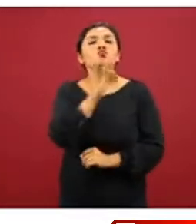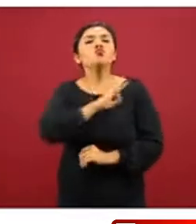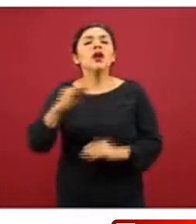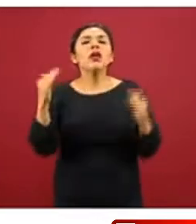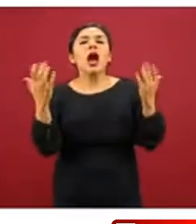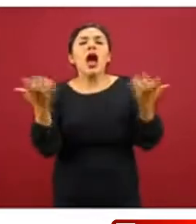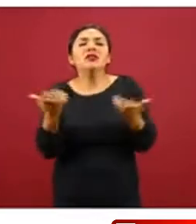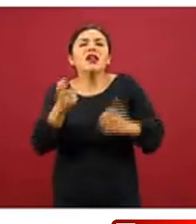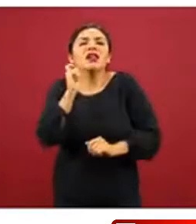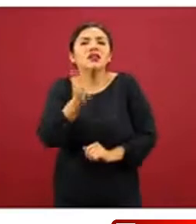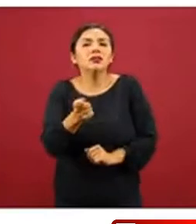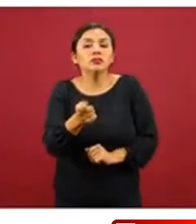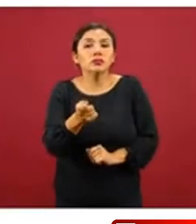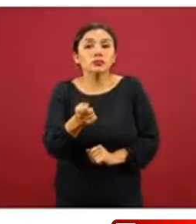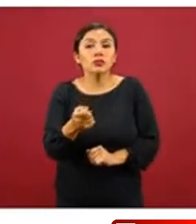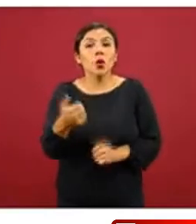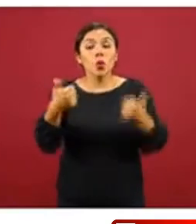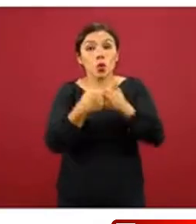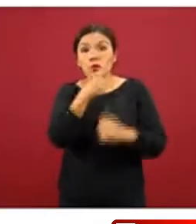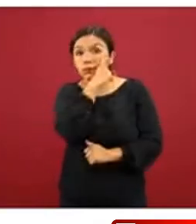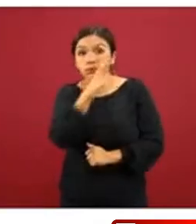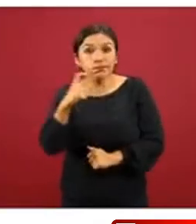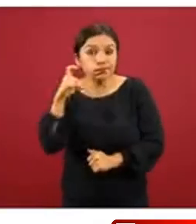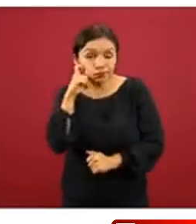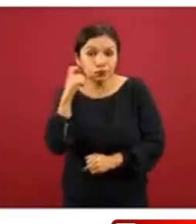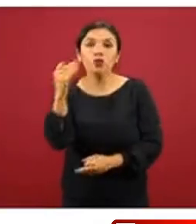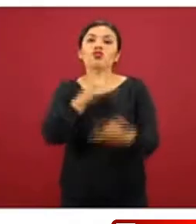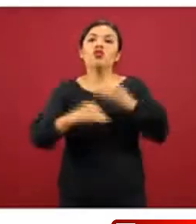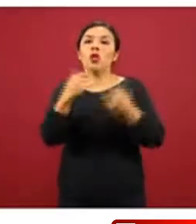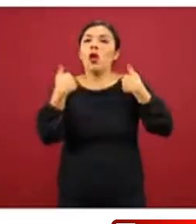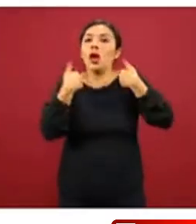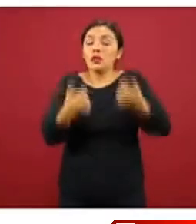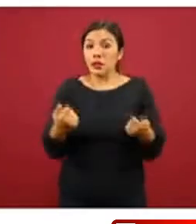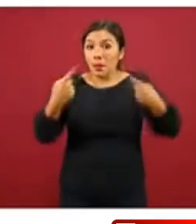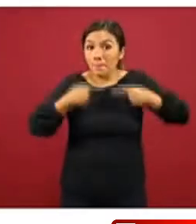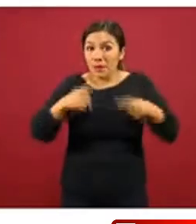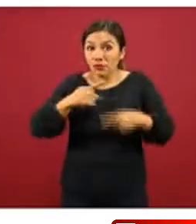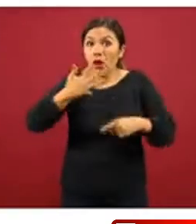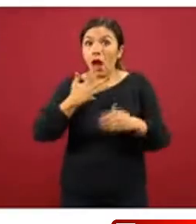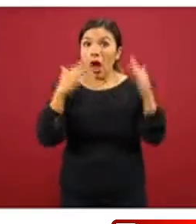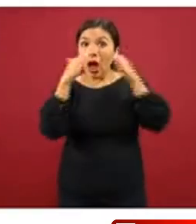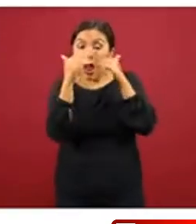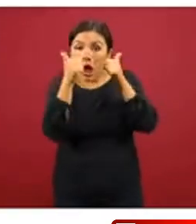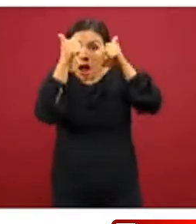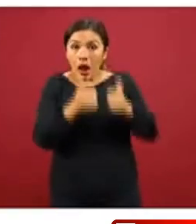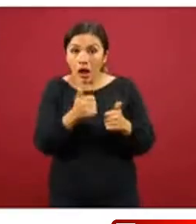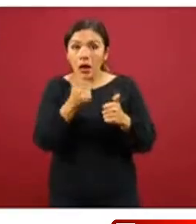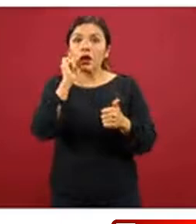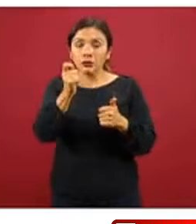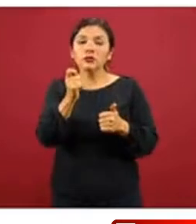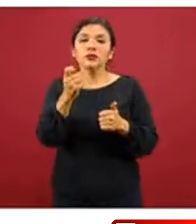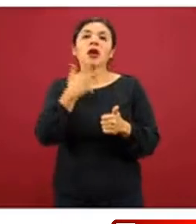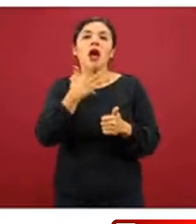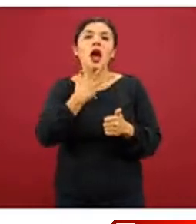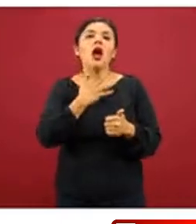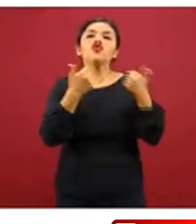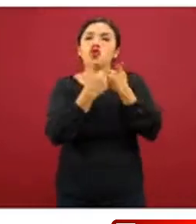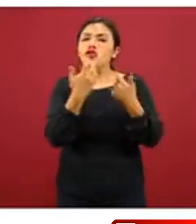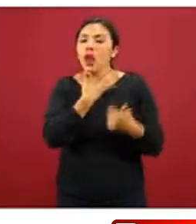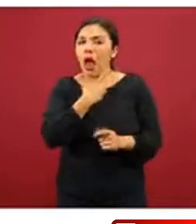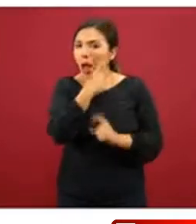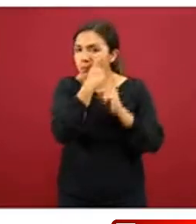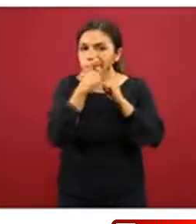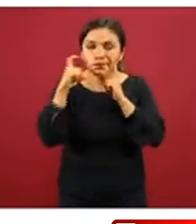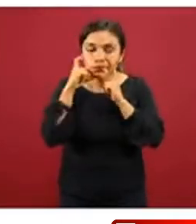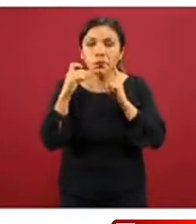es ponerse el cubrebocas. Asumimos que las personas que están en resguardo domiciliar se han allegado de un cubrebocas